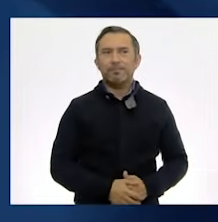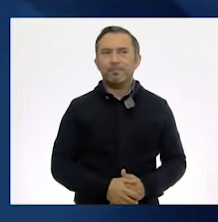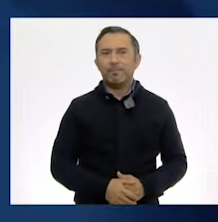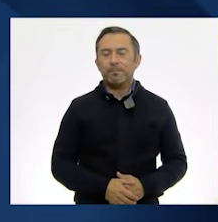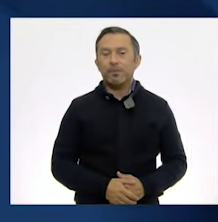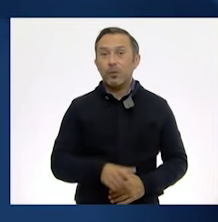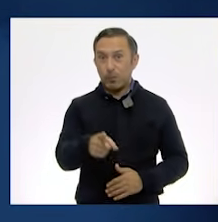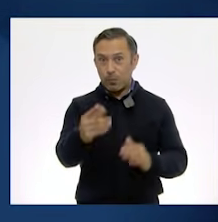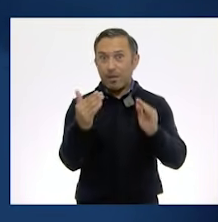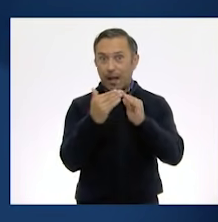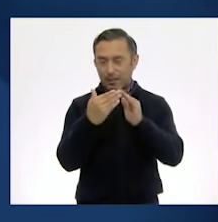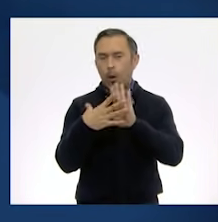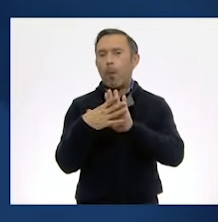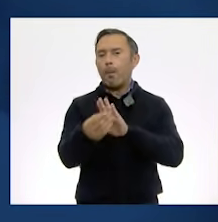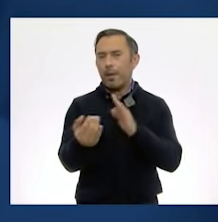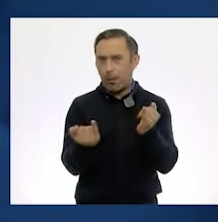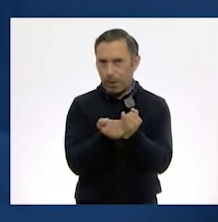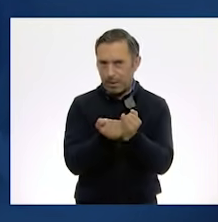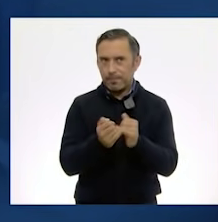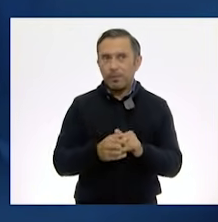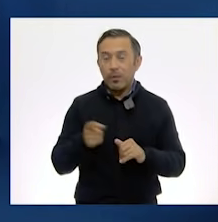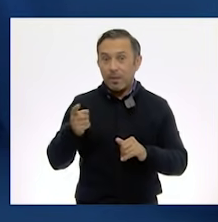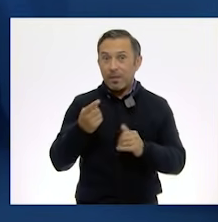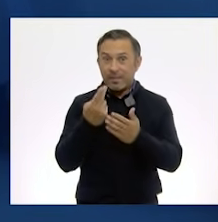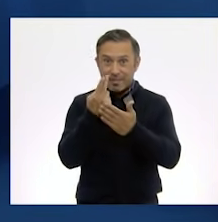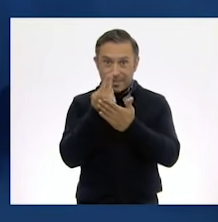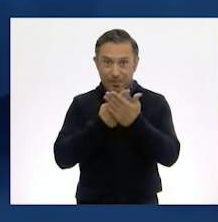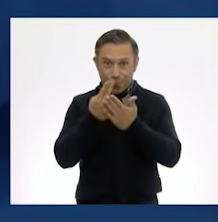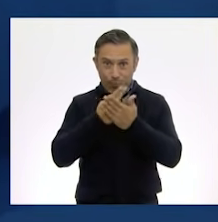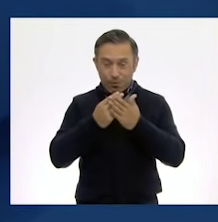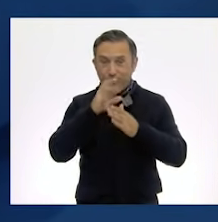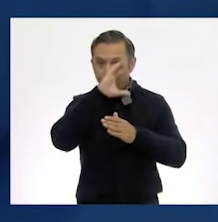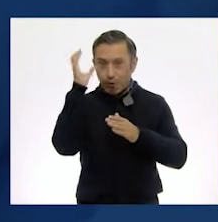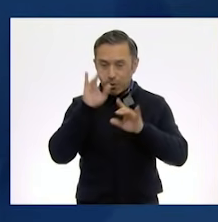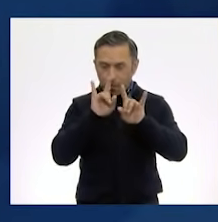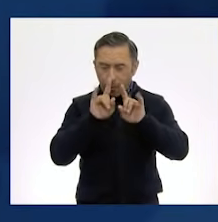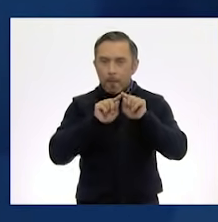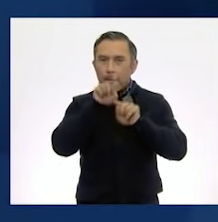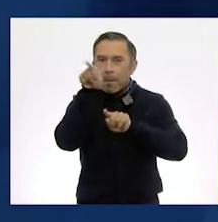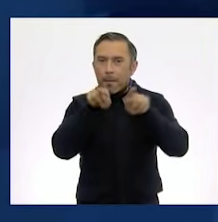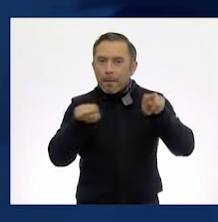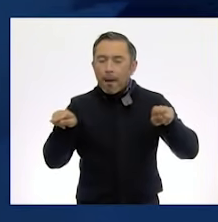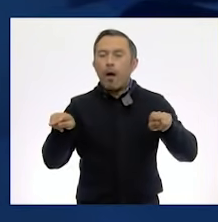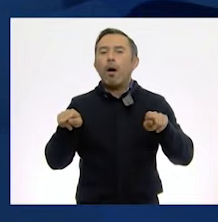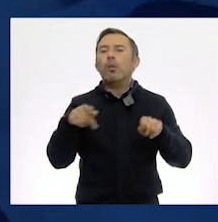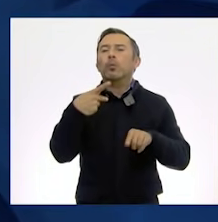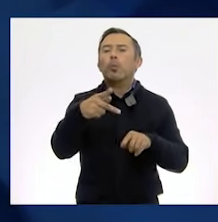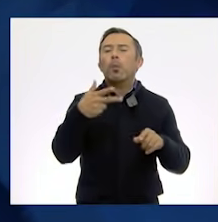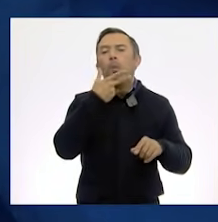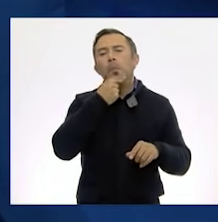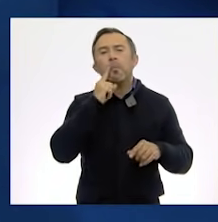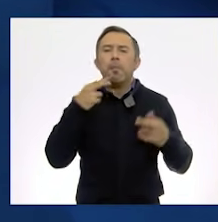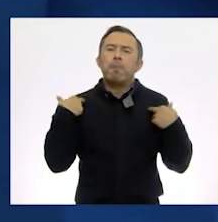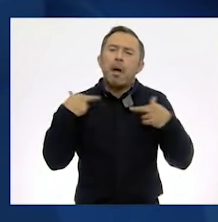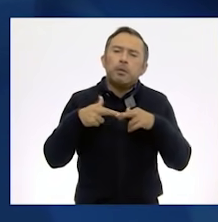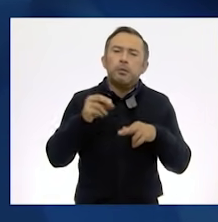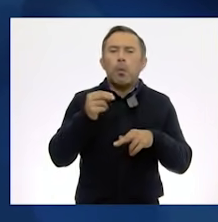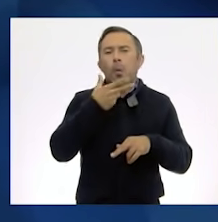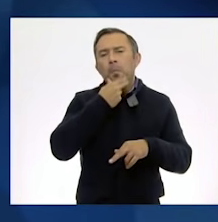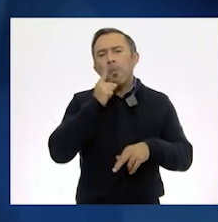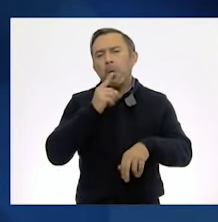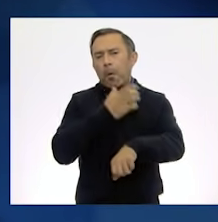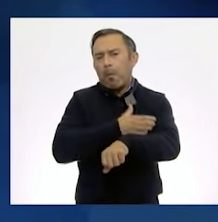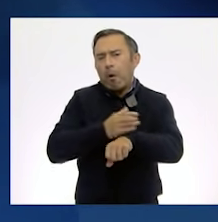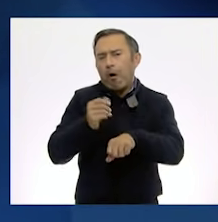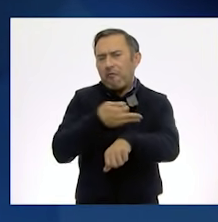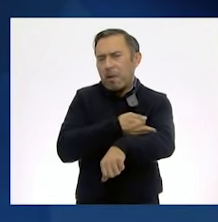En casa, hagan lo mismo, ilustren su esquema y compártanlo con su maestra o maestro, con sus compañeros y con su familia. Yo